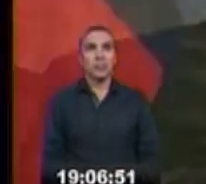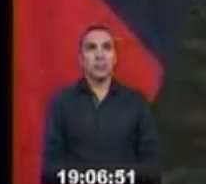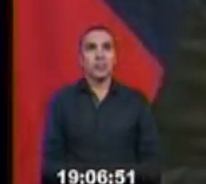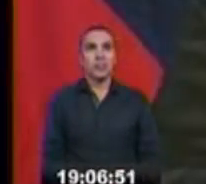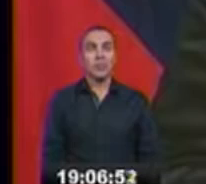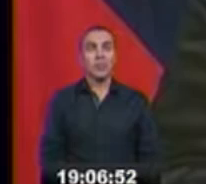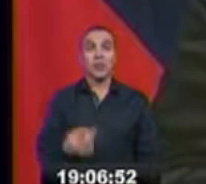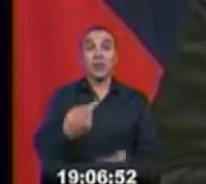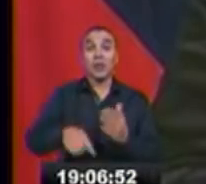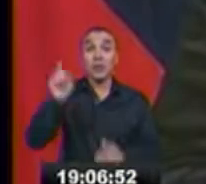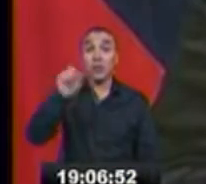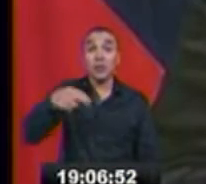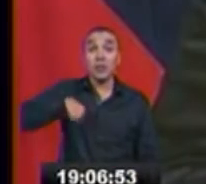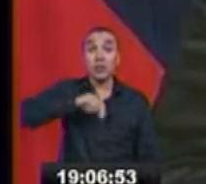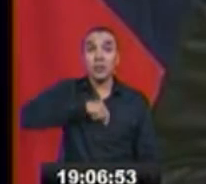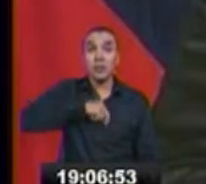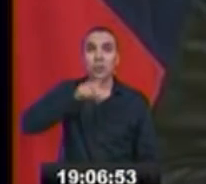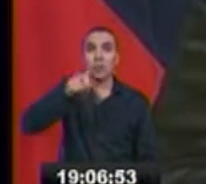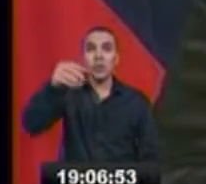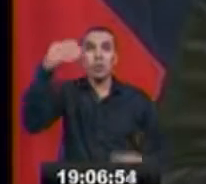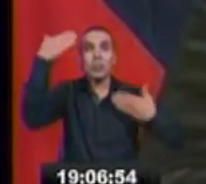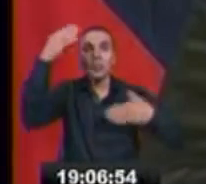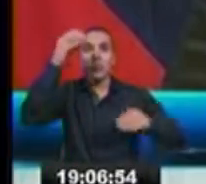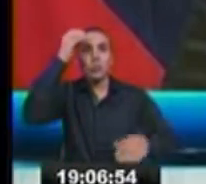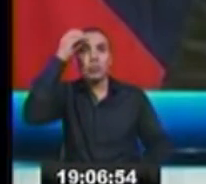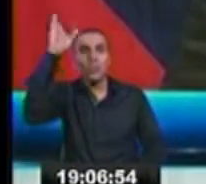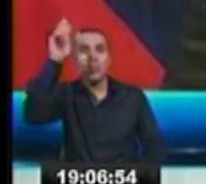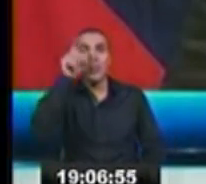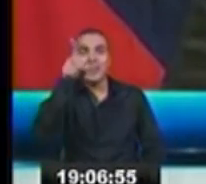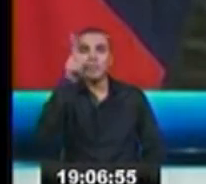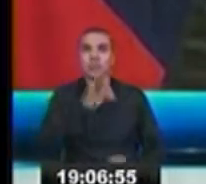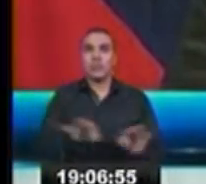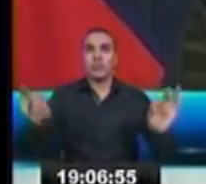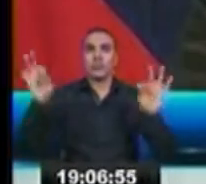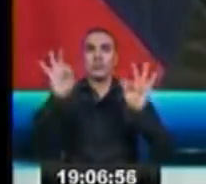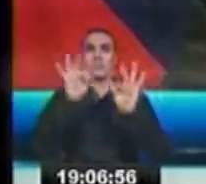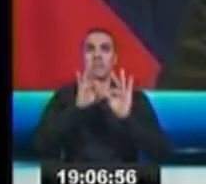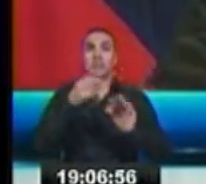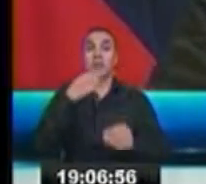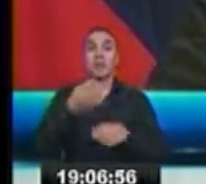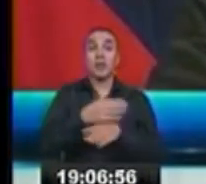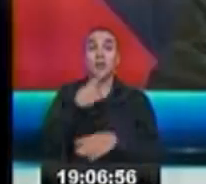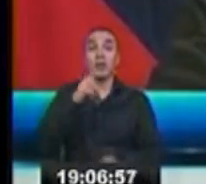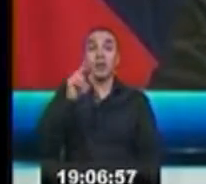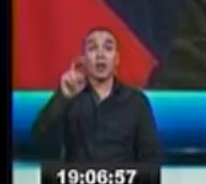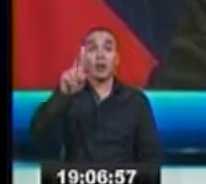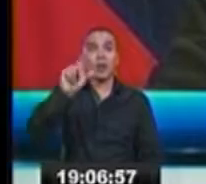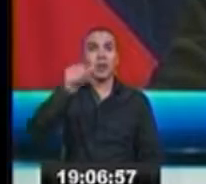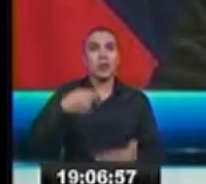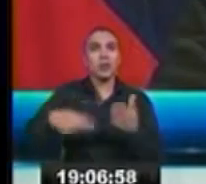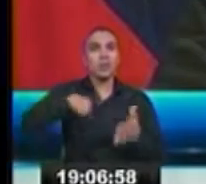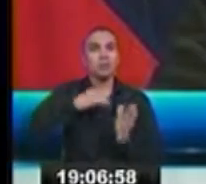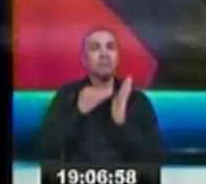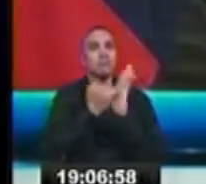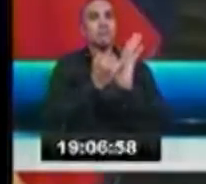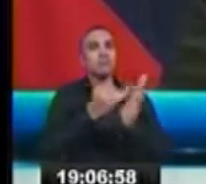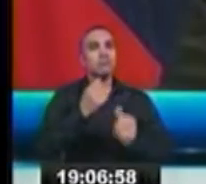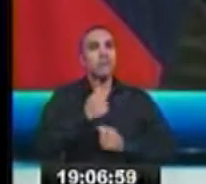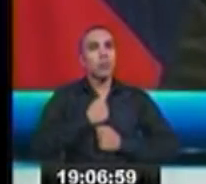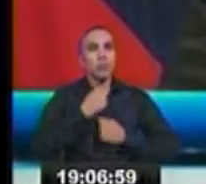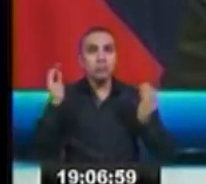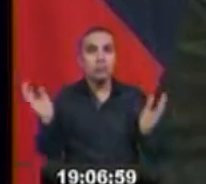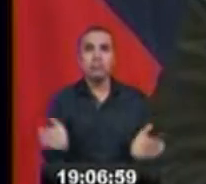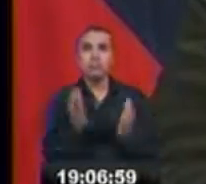Carondelet. Lo que necesitamos es una política cultural, ya lo decía Raúl, que vigorice nuestra identidad, que